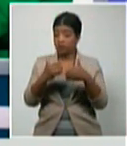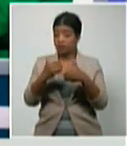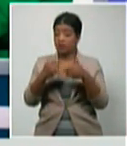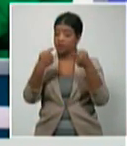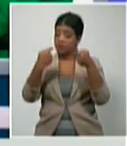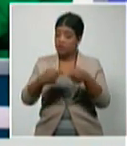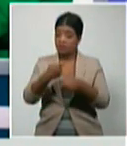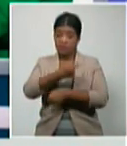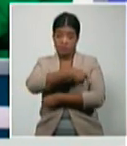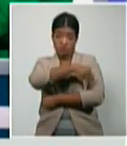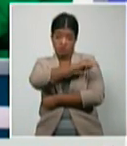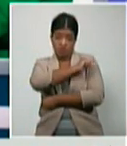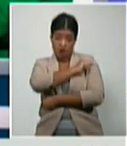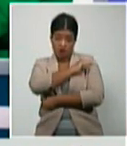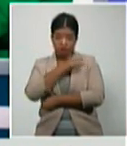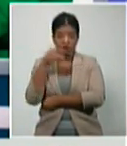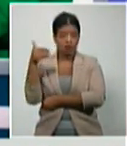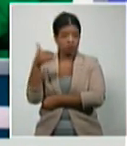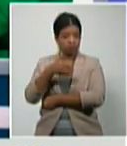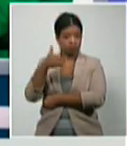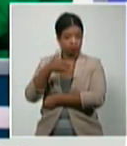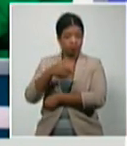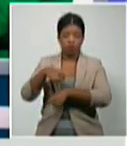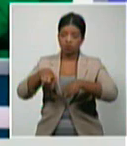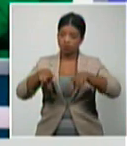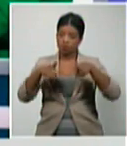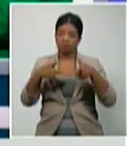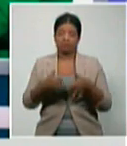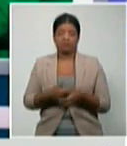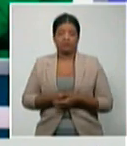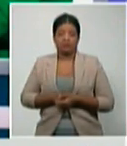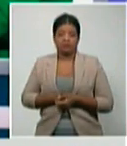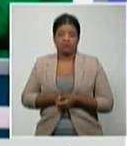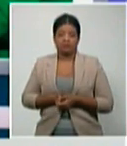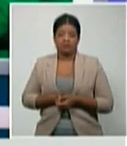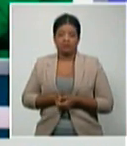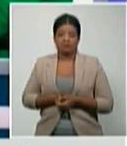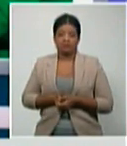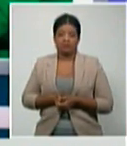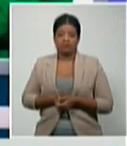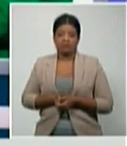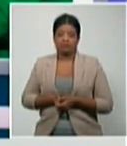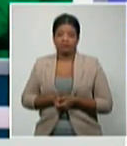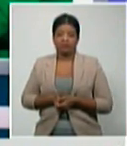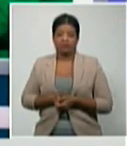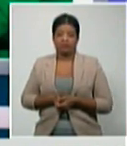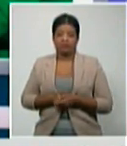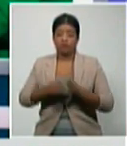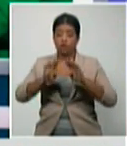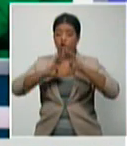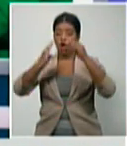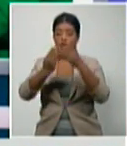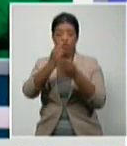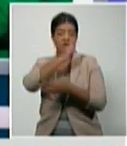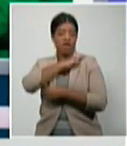de nuestra población. Realmente no todo lo pueden hacer los organismos, hay